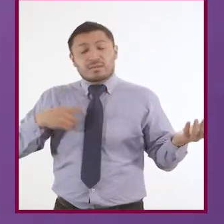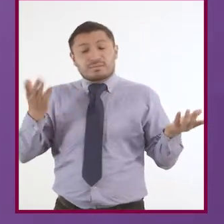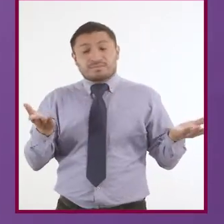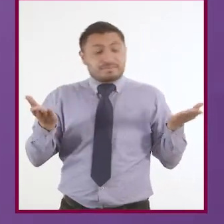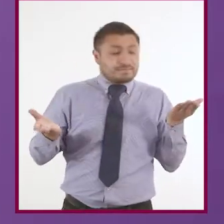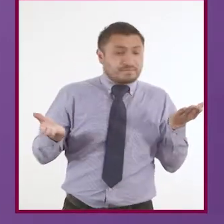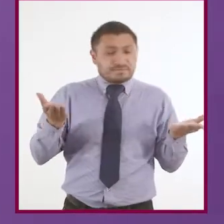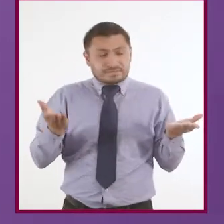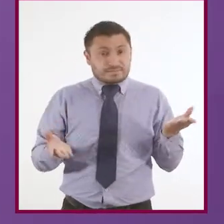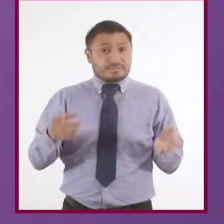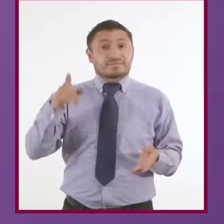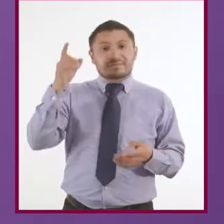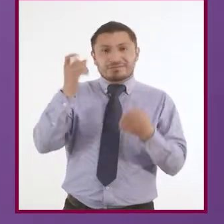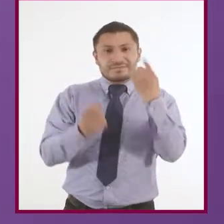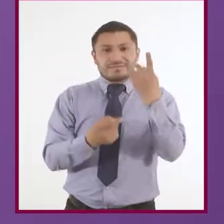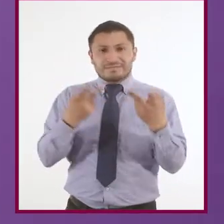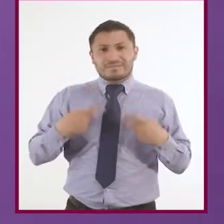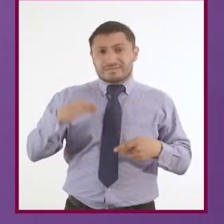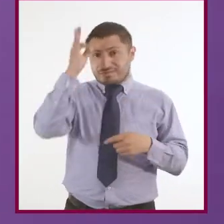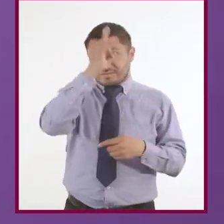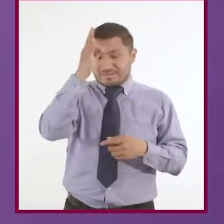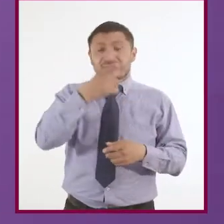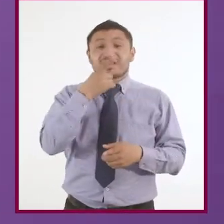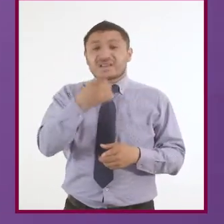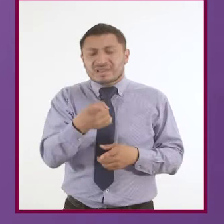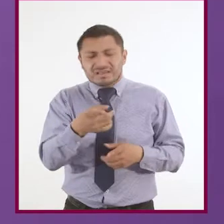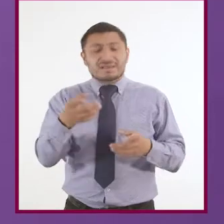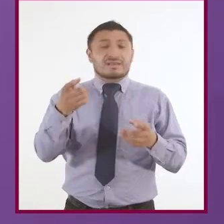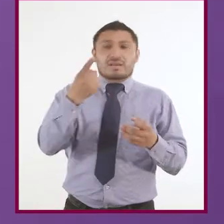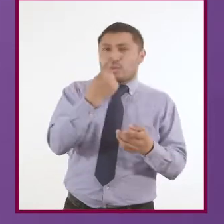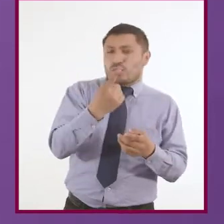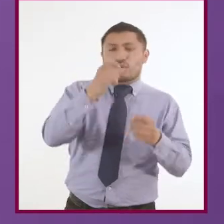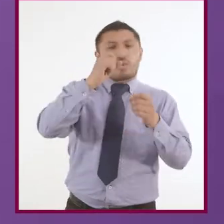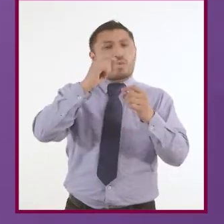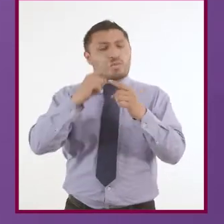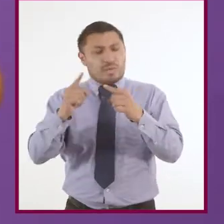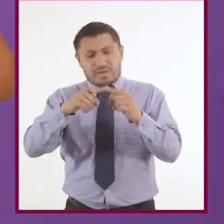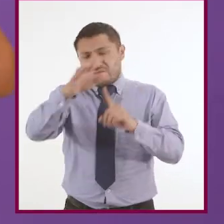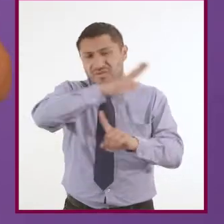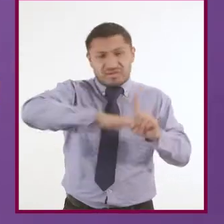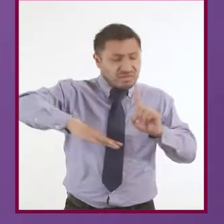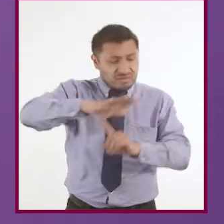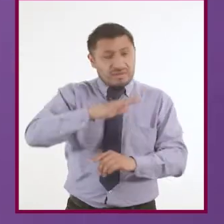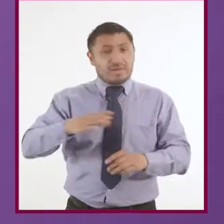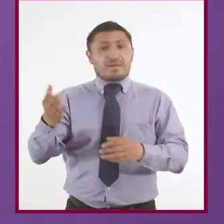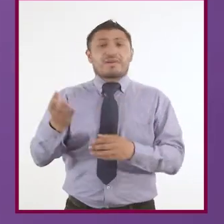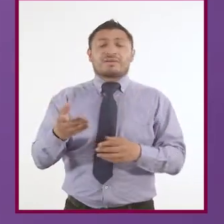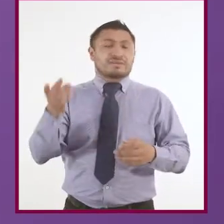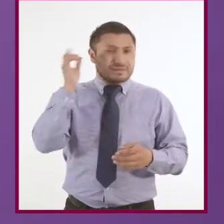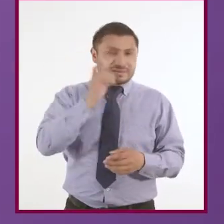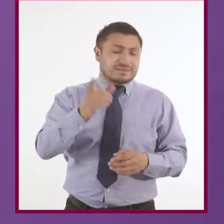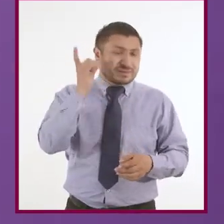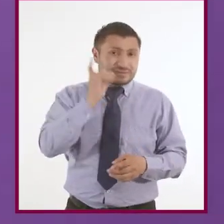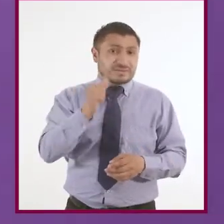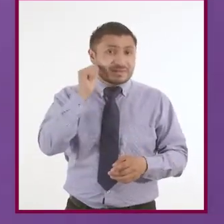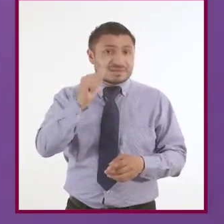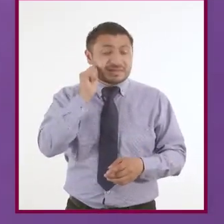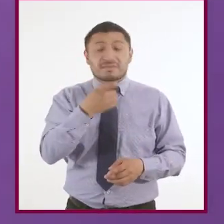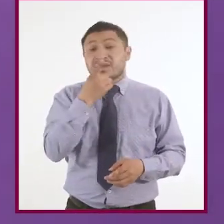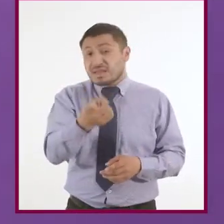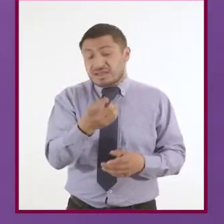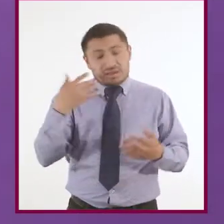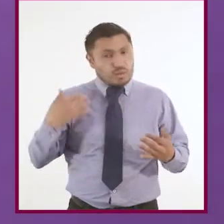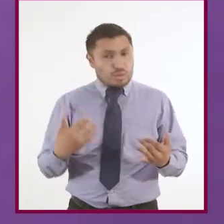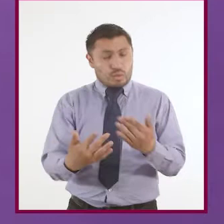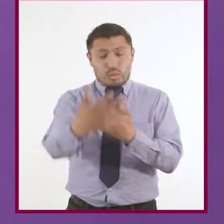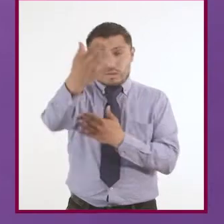es algo que, según varios filósofos, muy probablemente en uno u otro contexto nos va a acompañar toda nuestra vida. Al llegar a